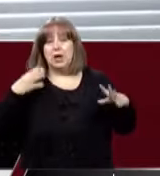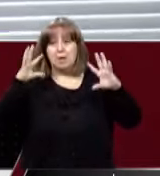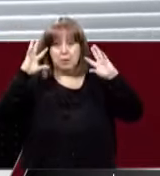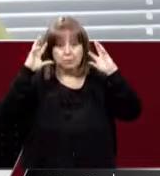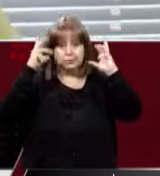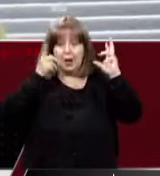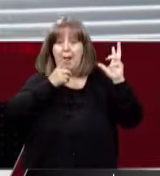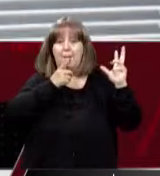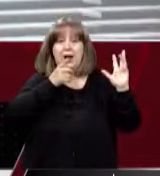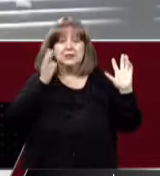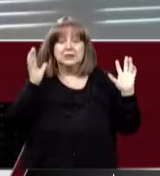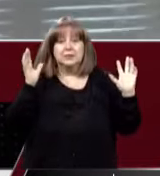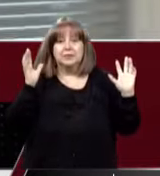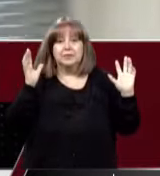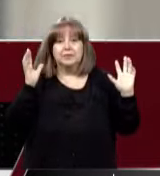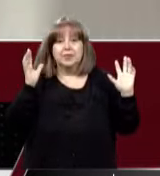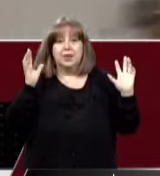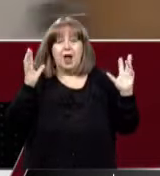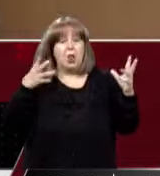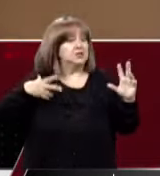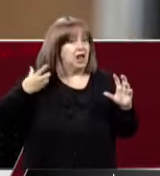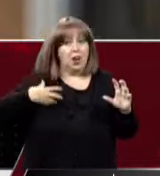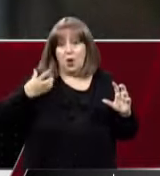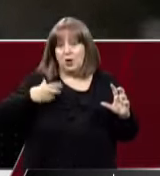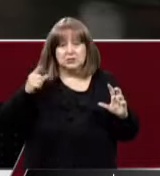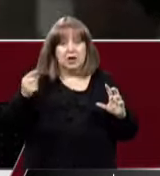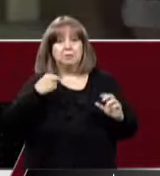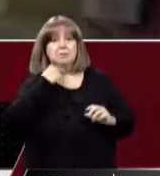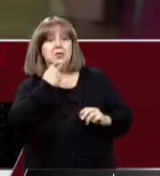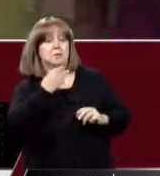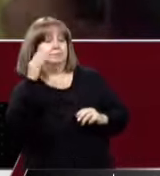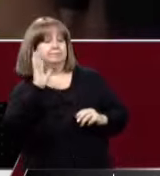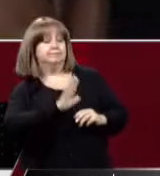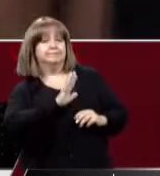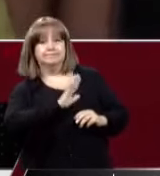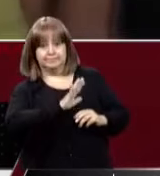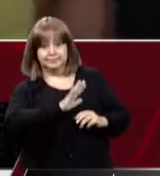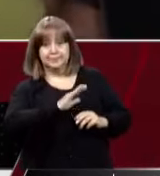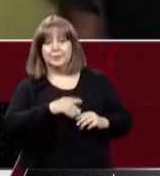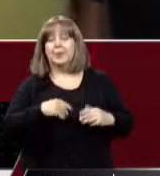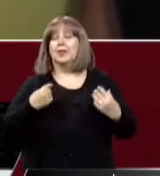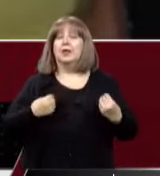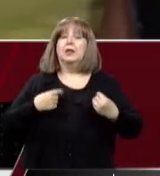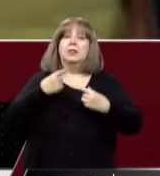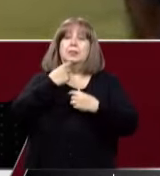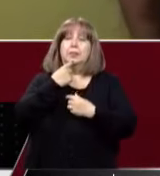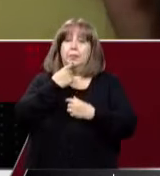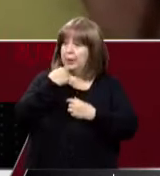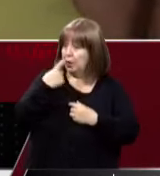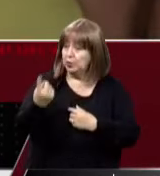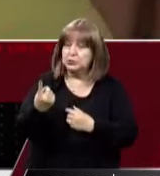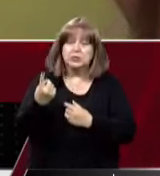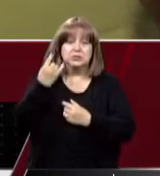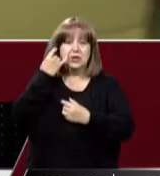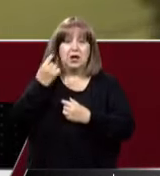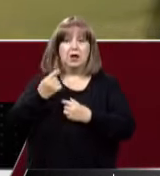un estado de tener mucho celo hacia mi hijo. ¿Y por qué dudaste vos? ¿Y pudiste en